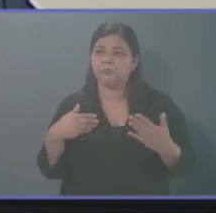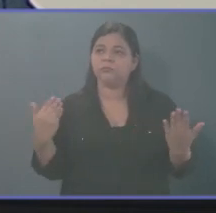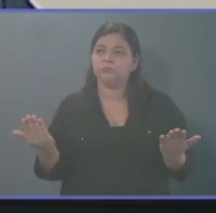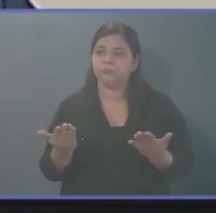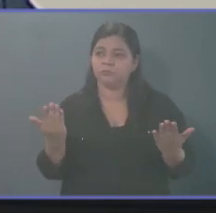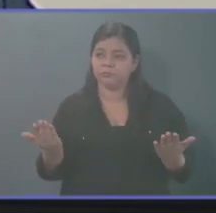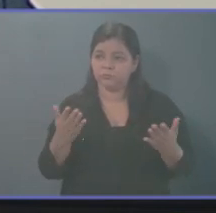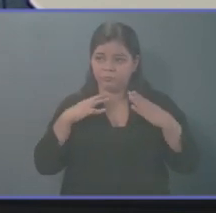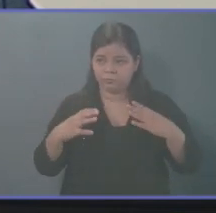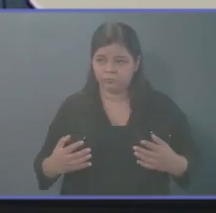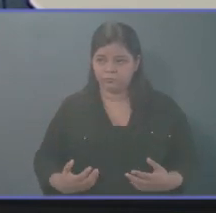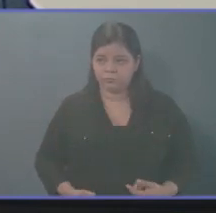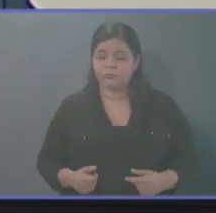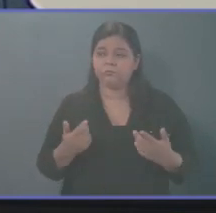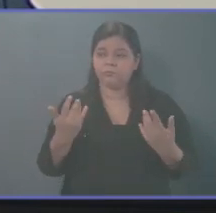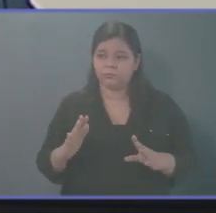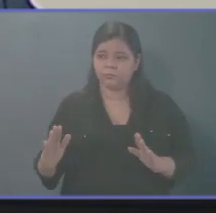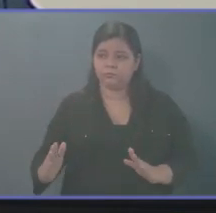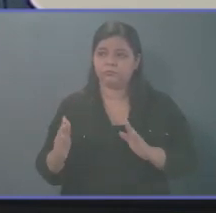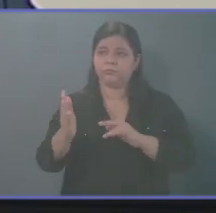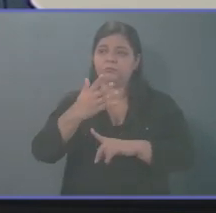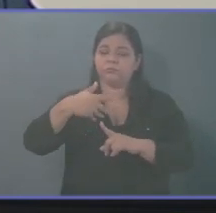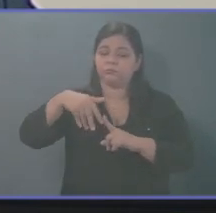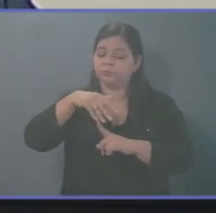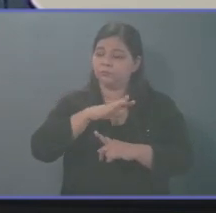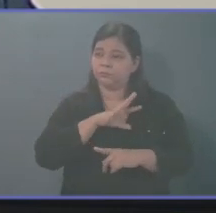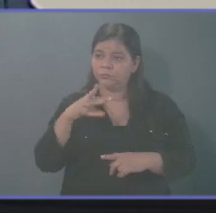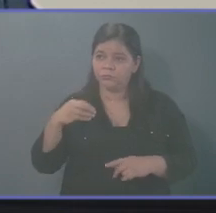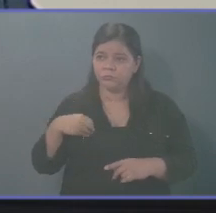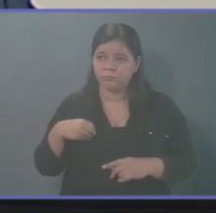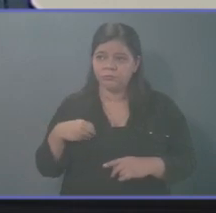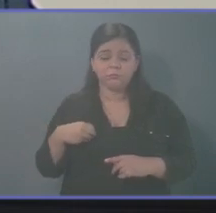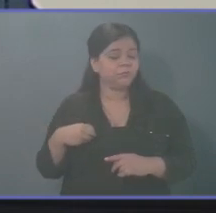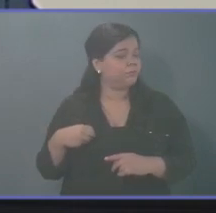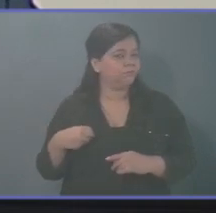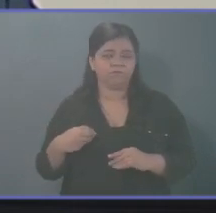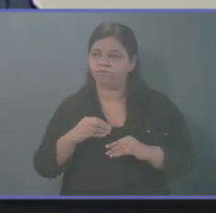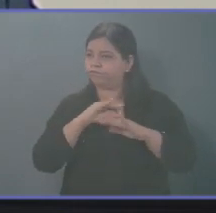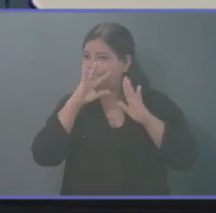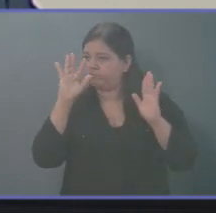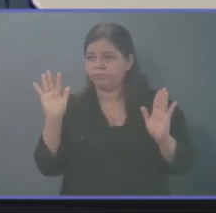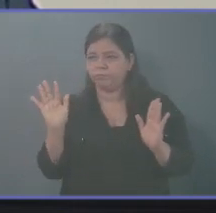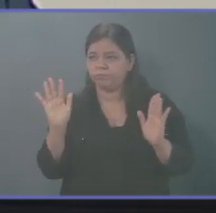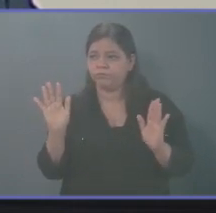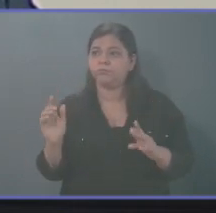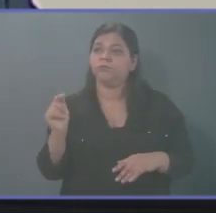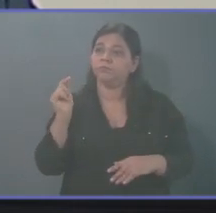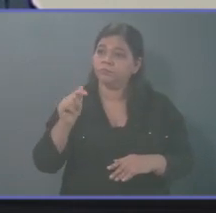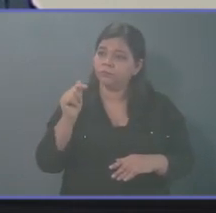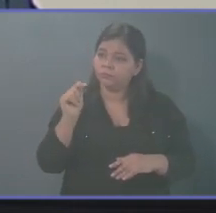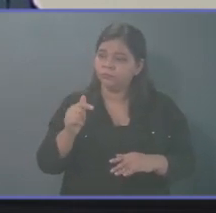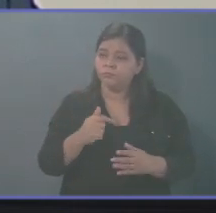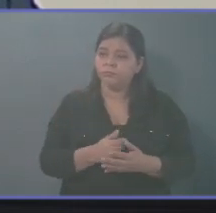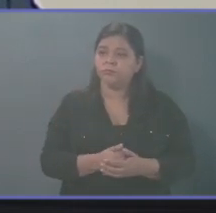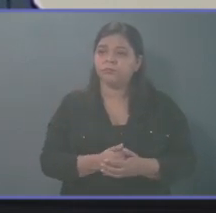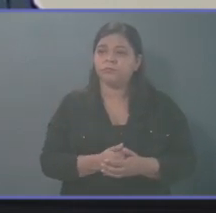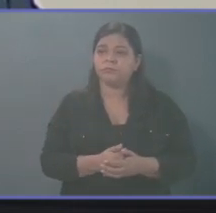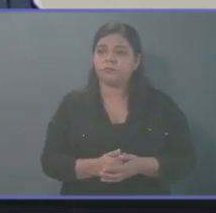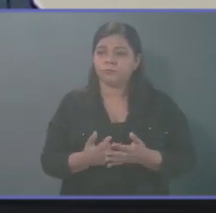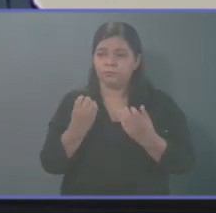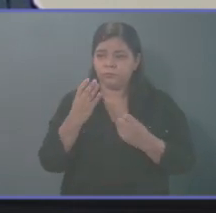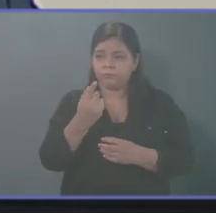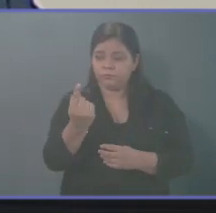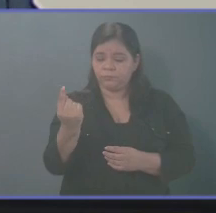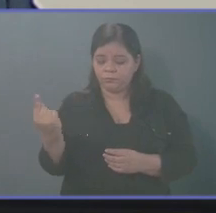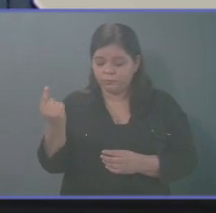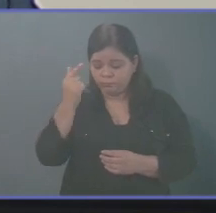anunciado para aliviar la situación de las familias todavía no está clara. Y por esa razón muchos están